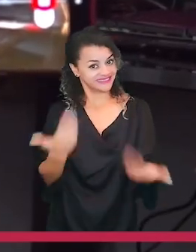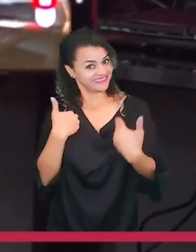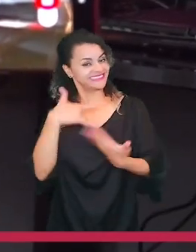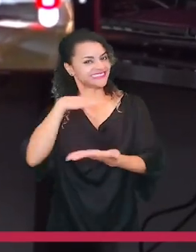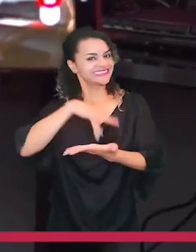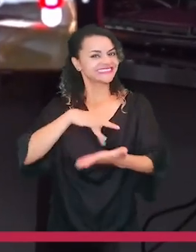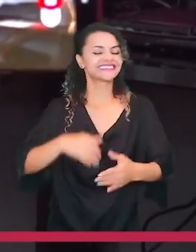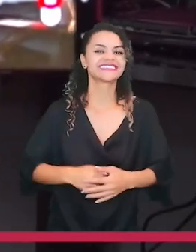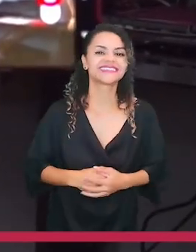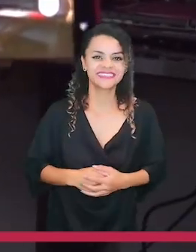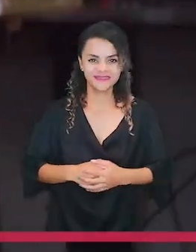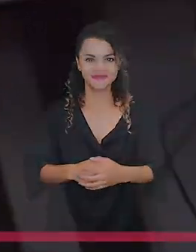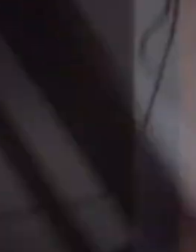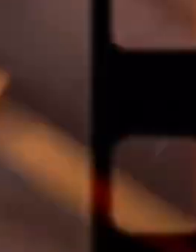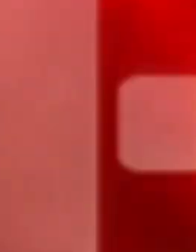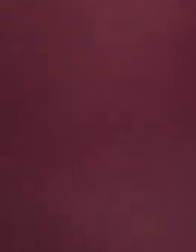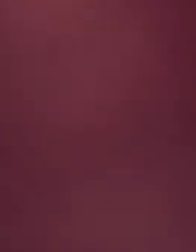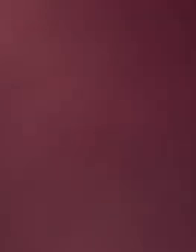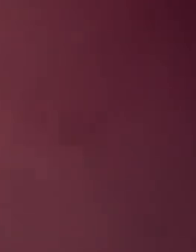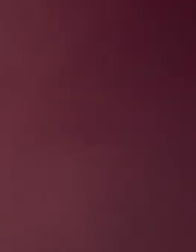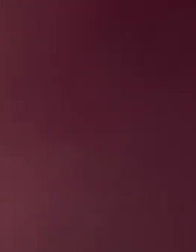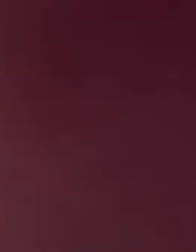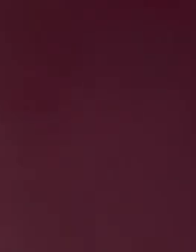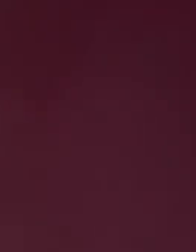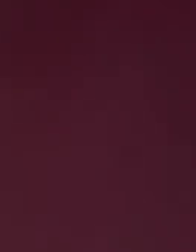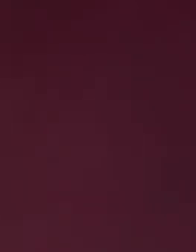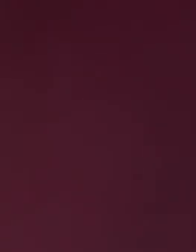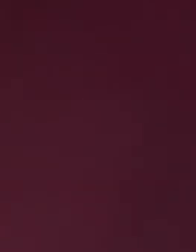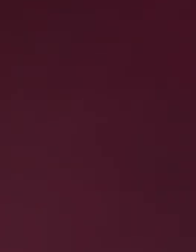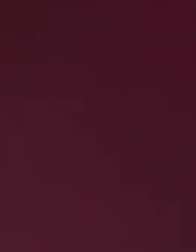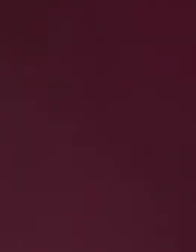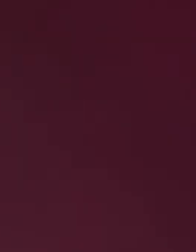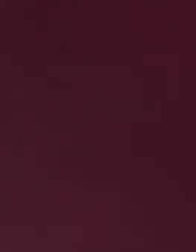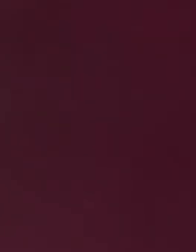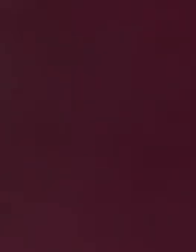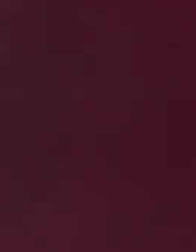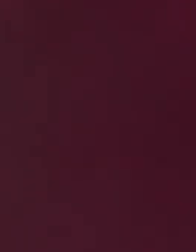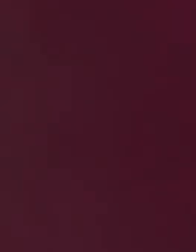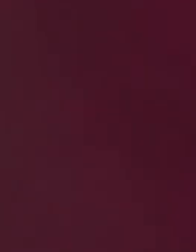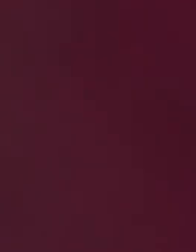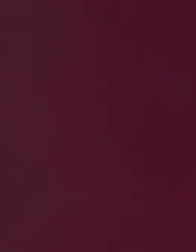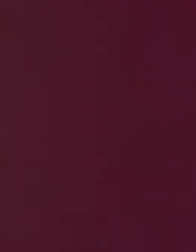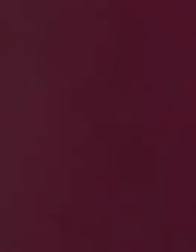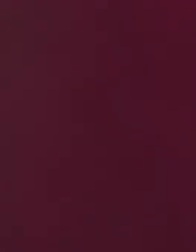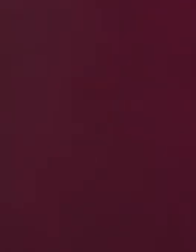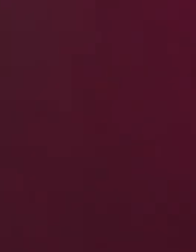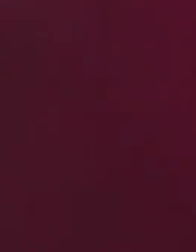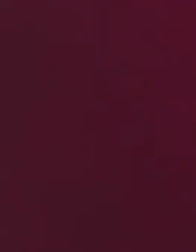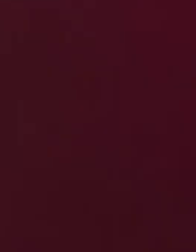www.smartfilms.com.co. Te esperamos.